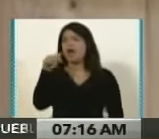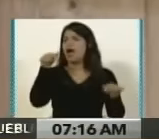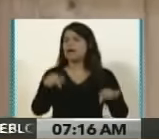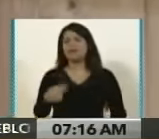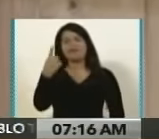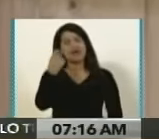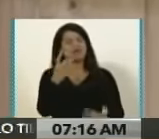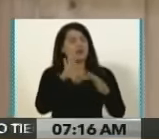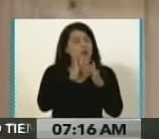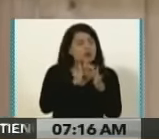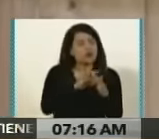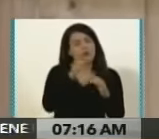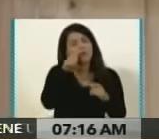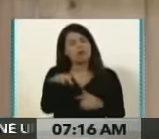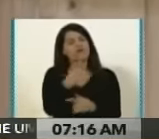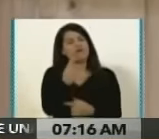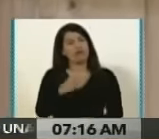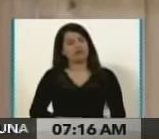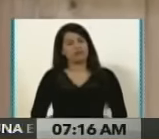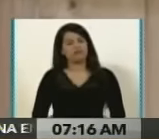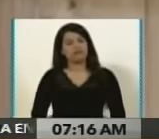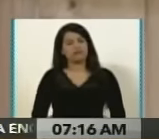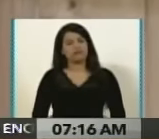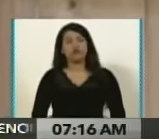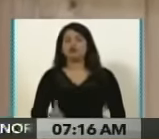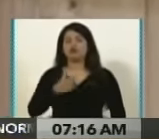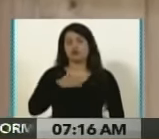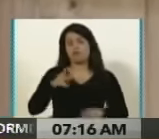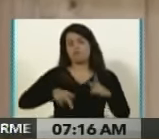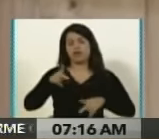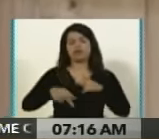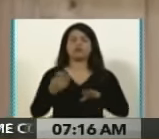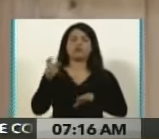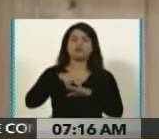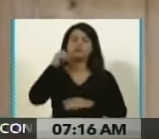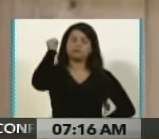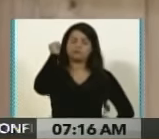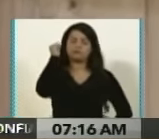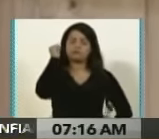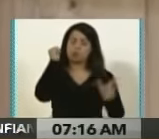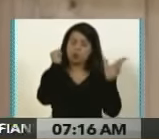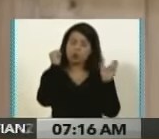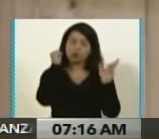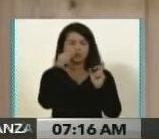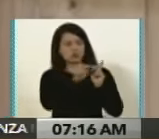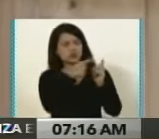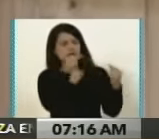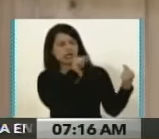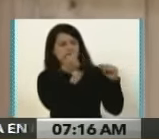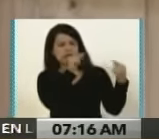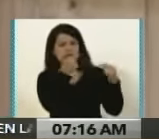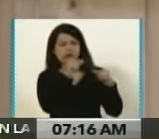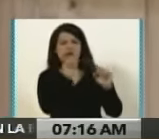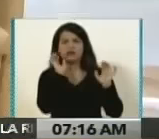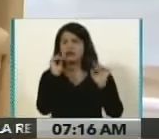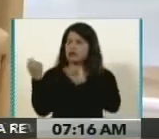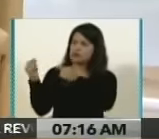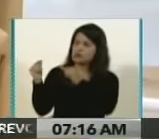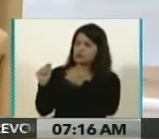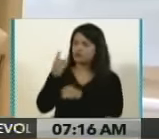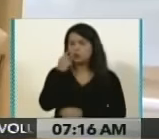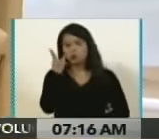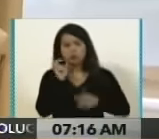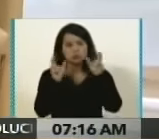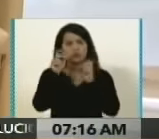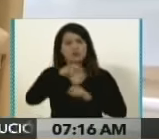estamos trabajando. Yo ando en el metro, yo escucho los debates en el metro, encendidos, ¿no? Son asambleas, además. Son